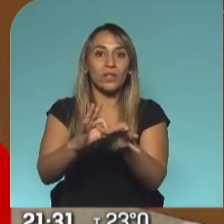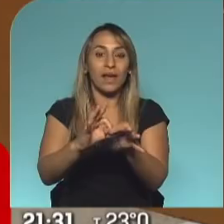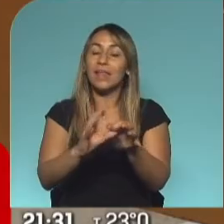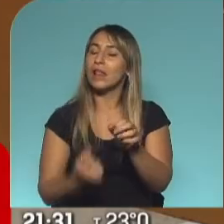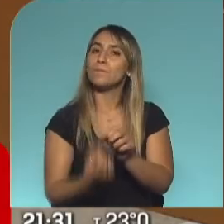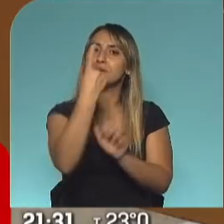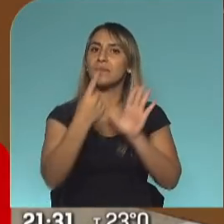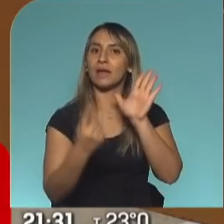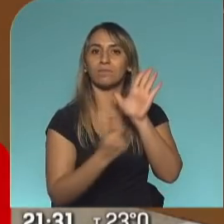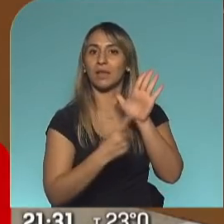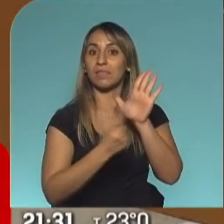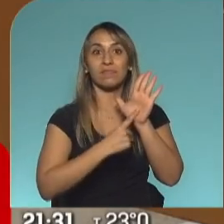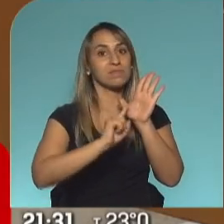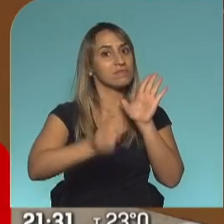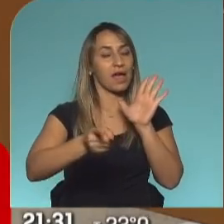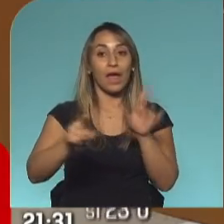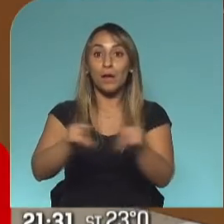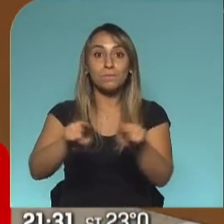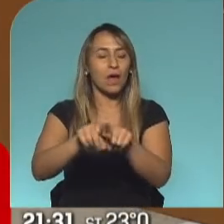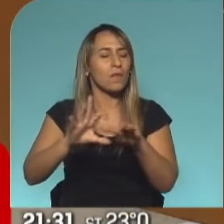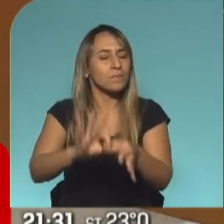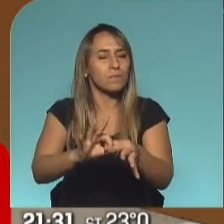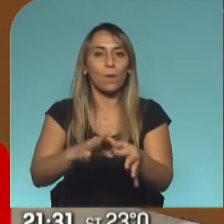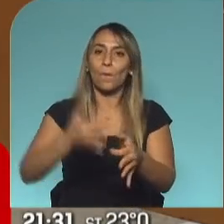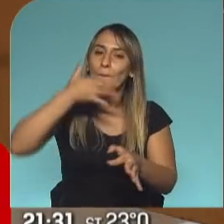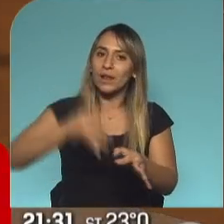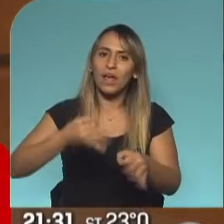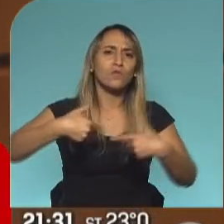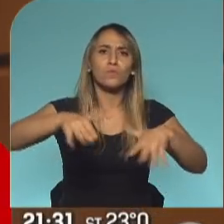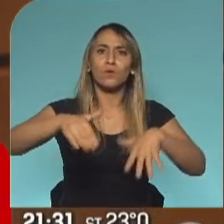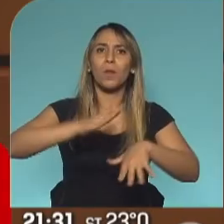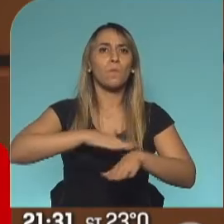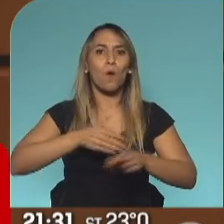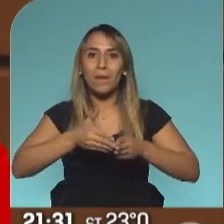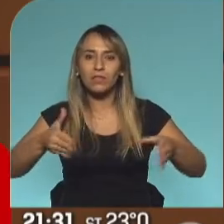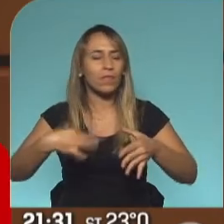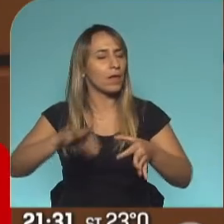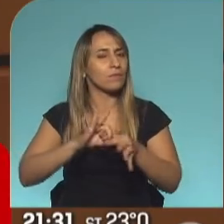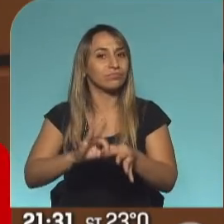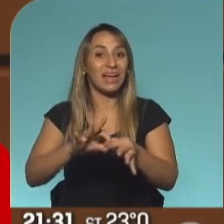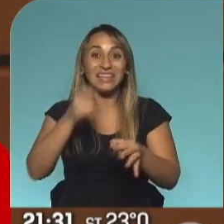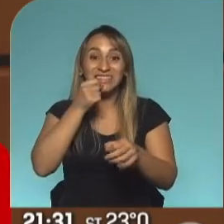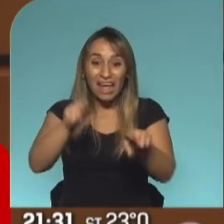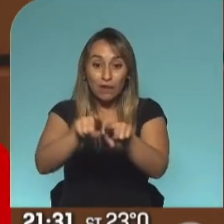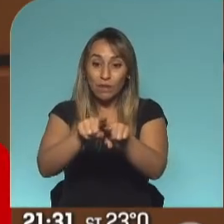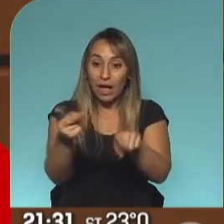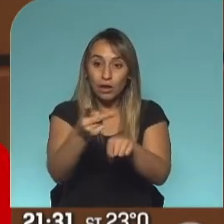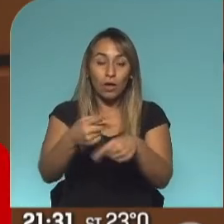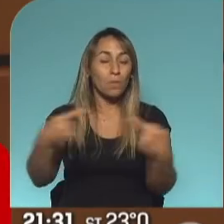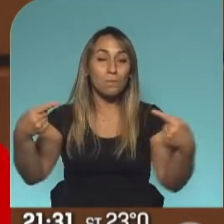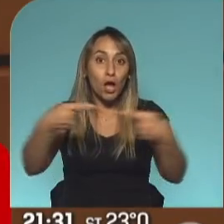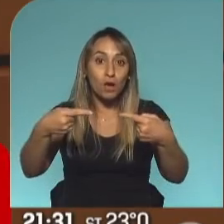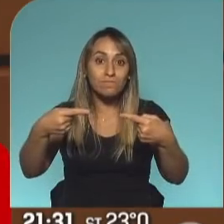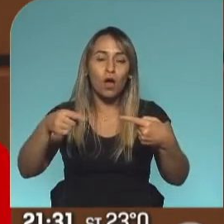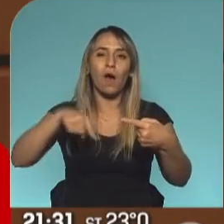primera. Tengan unión verdadera en cualquier tiempo que sea, porque si entre ellos pelean, los devoran